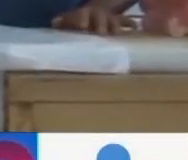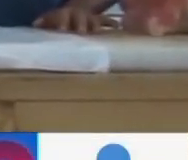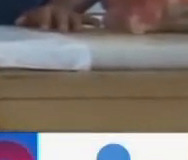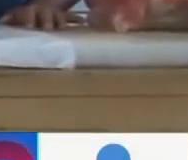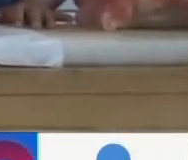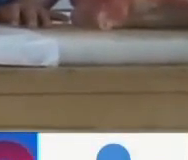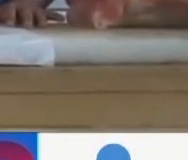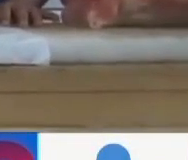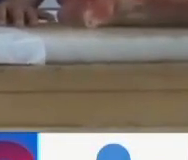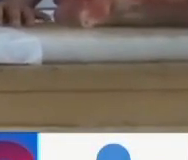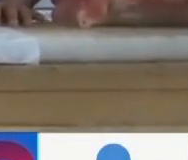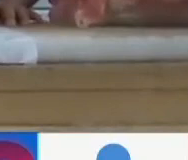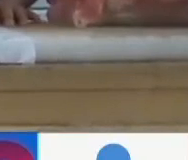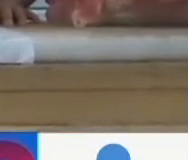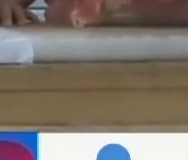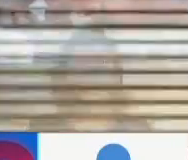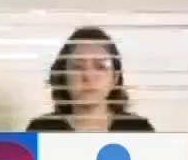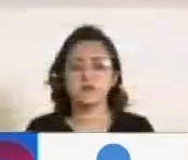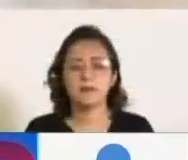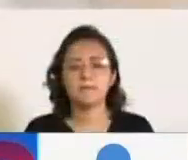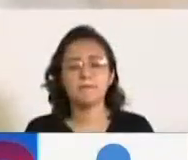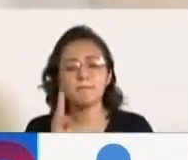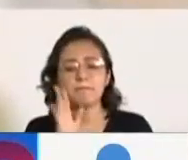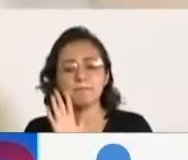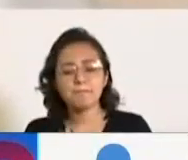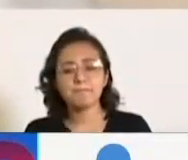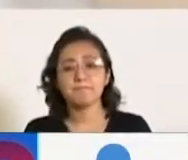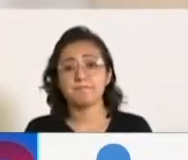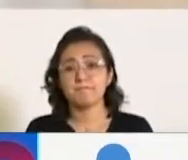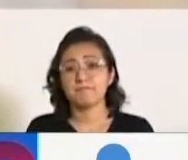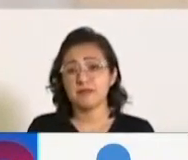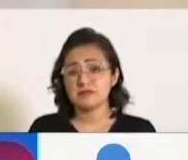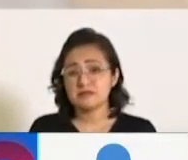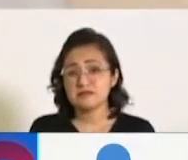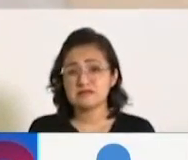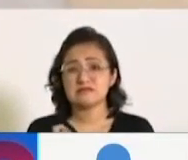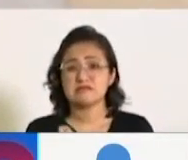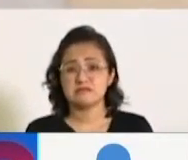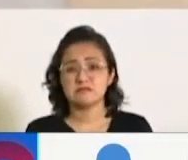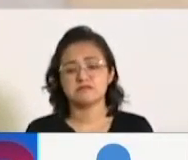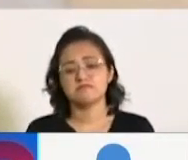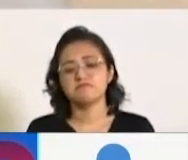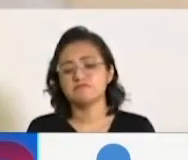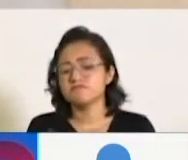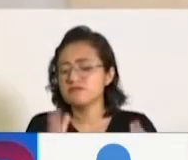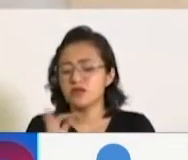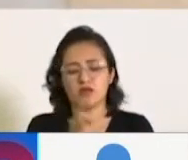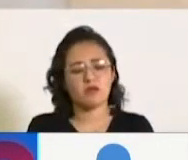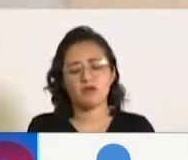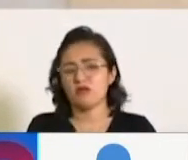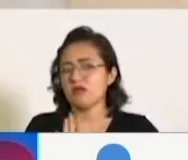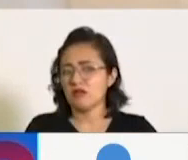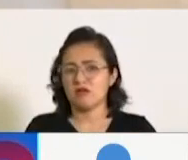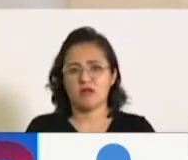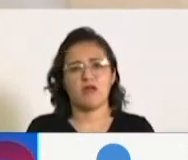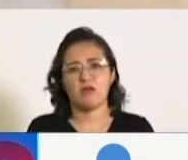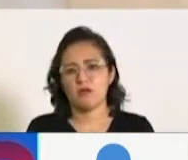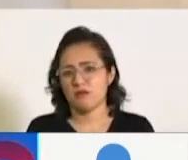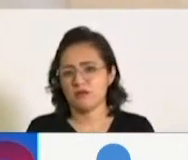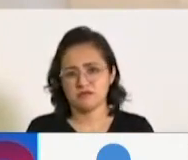económico, pero también seguir cuidando de nuestra salud. La decisión es mantener la apertura que tenemos